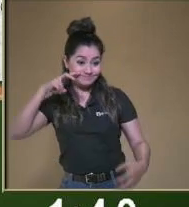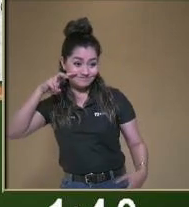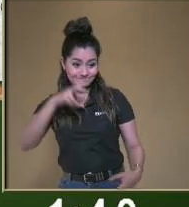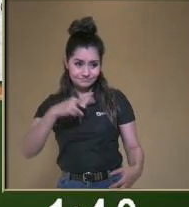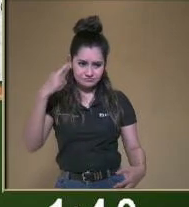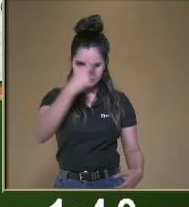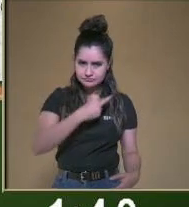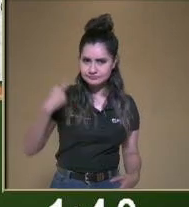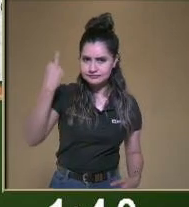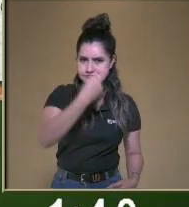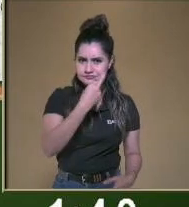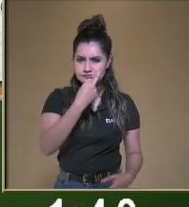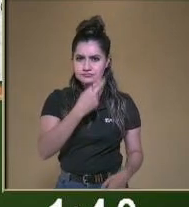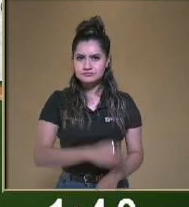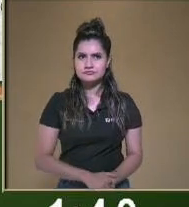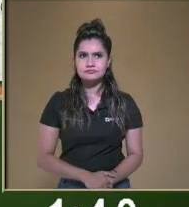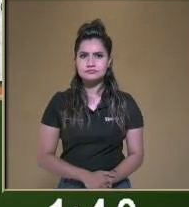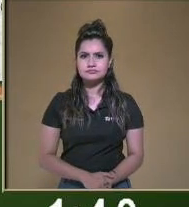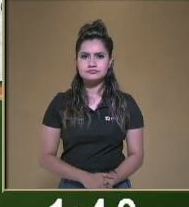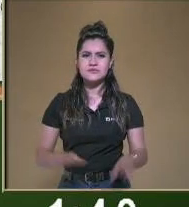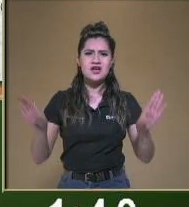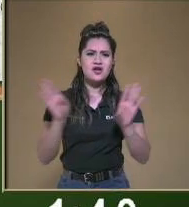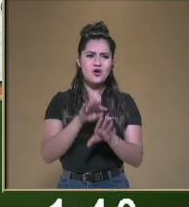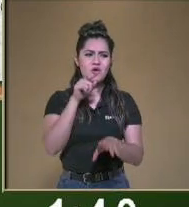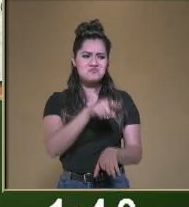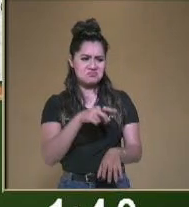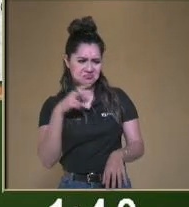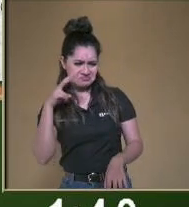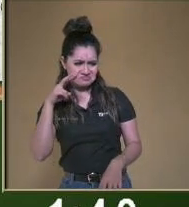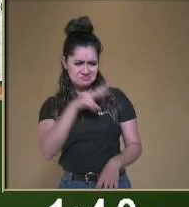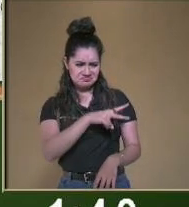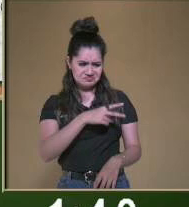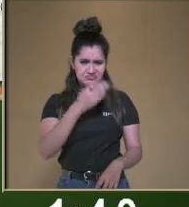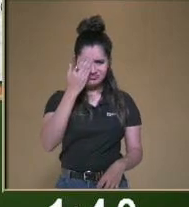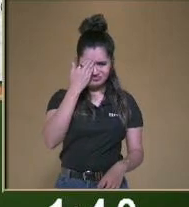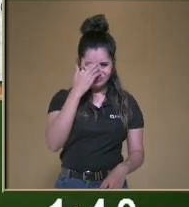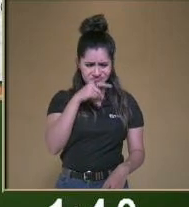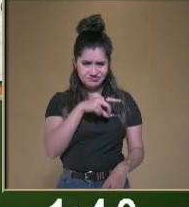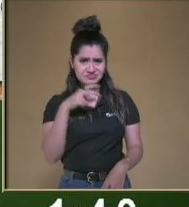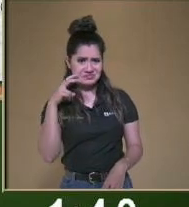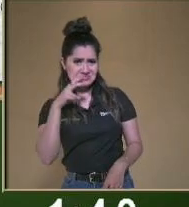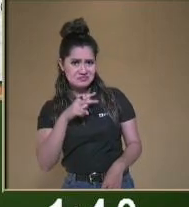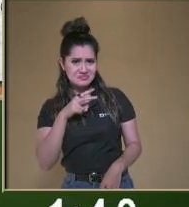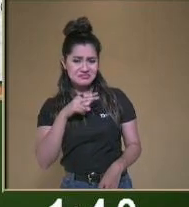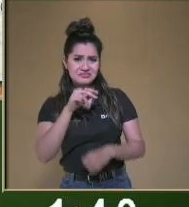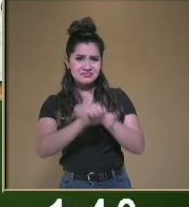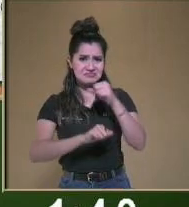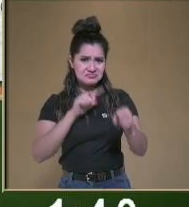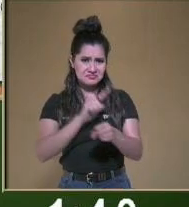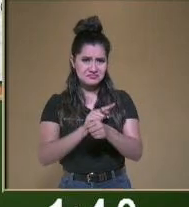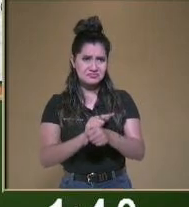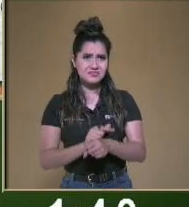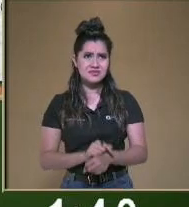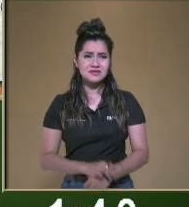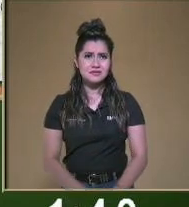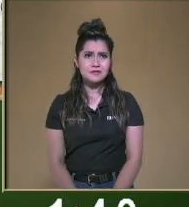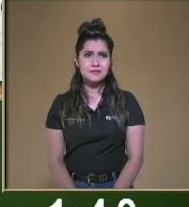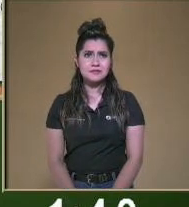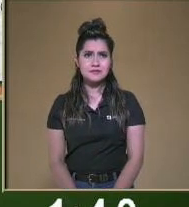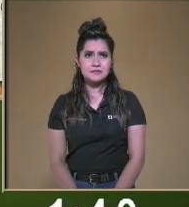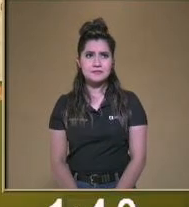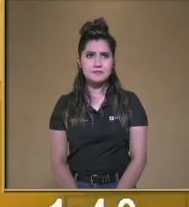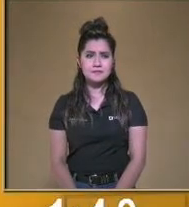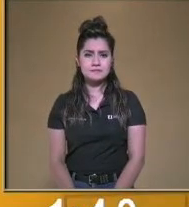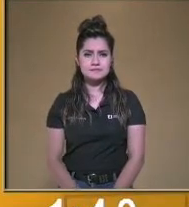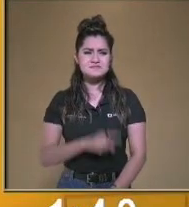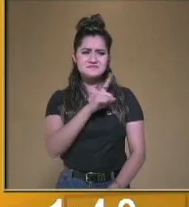son sus comportamientos, conozcan a sus mascotas para después empezar a ver cuál es el problema que